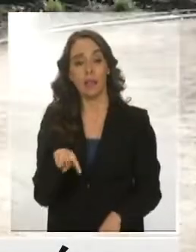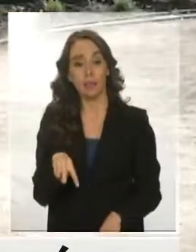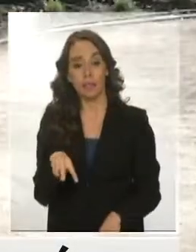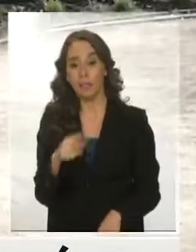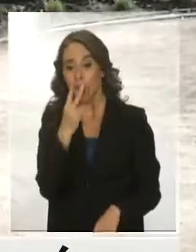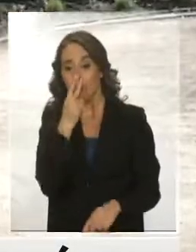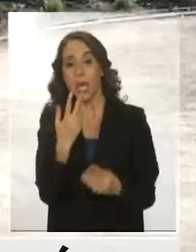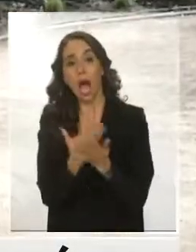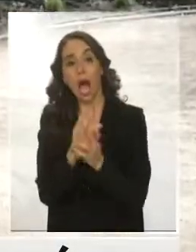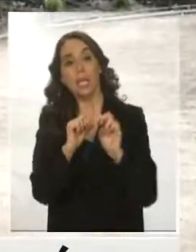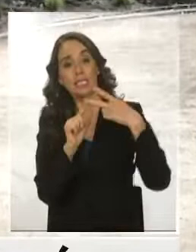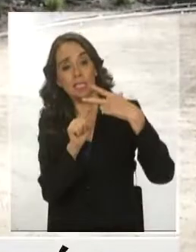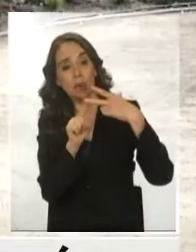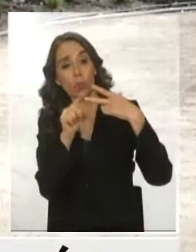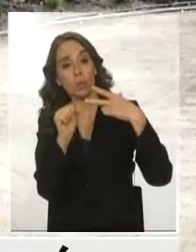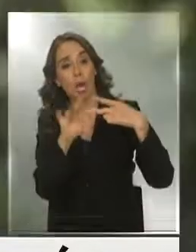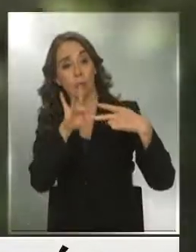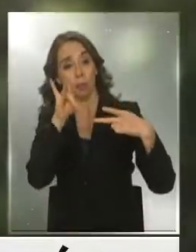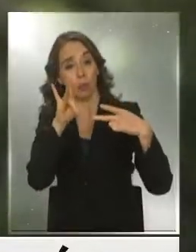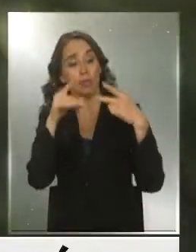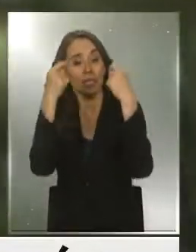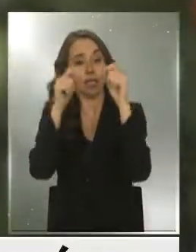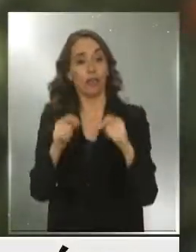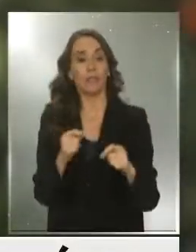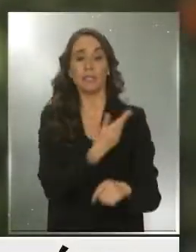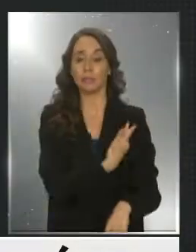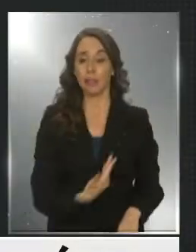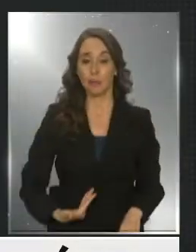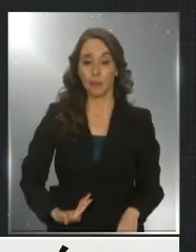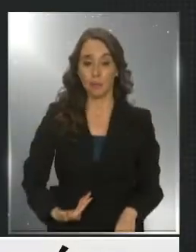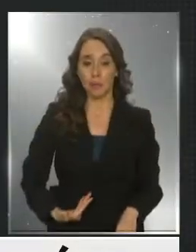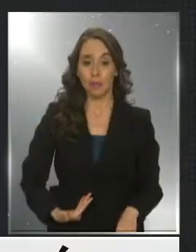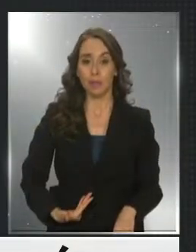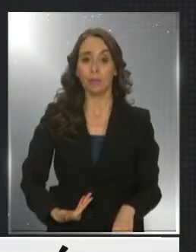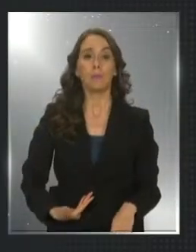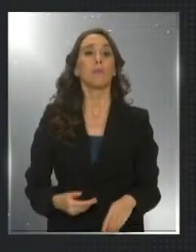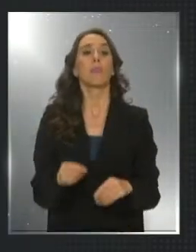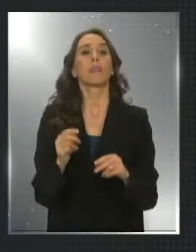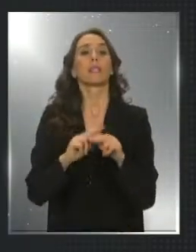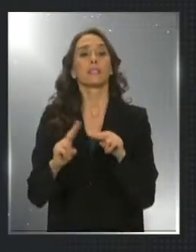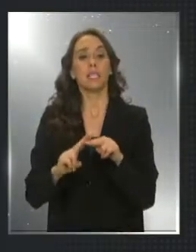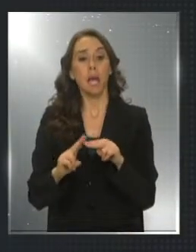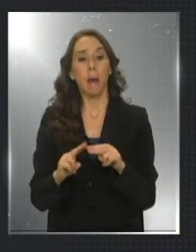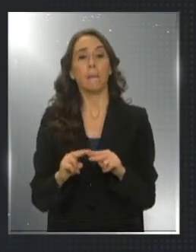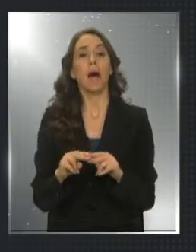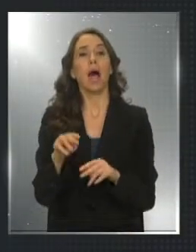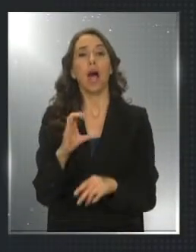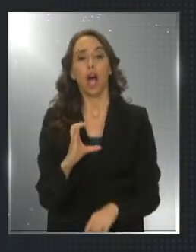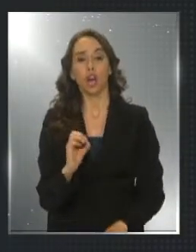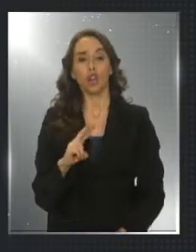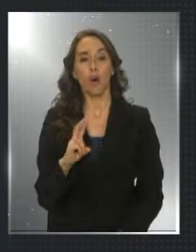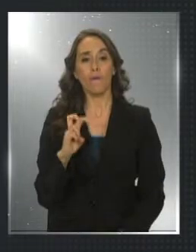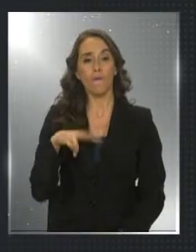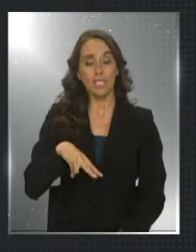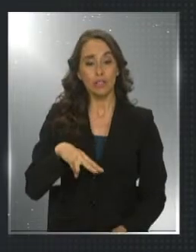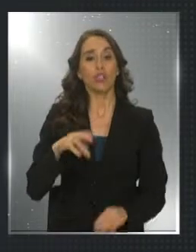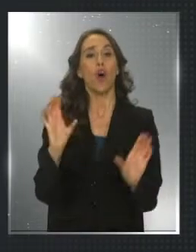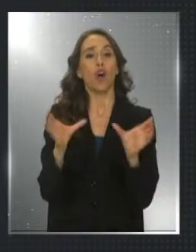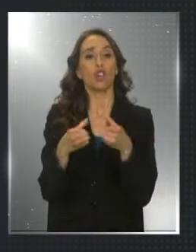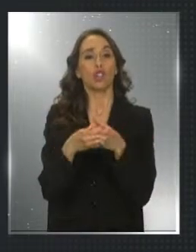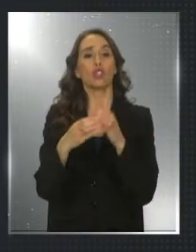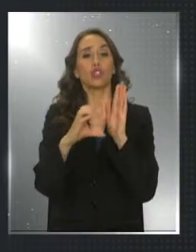una segunda opción que estaría siendo revisada por el Ejecutivo, la Convención Constituyente, que incluye al Congreso y a